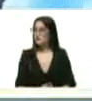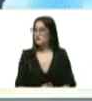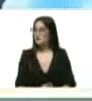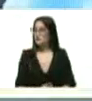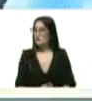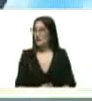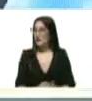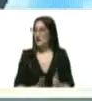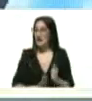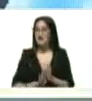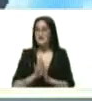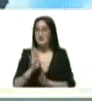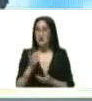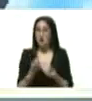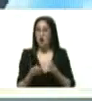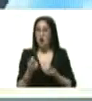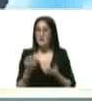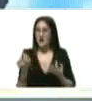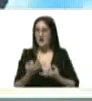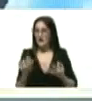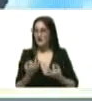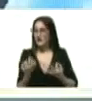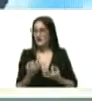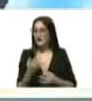Un crecimiento de la economía real.